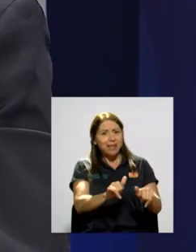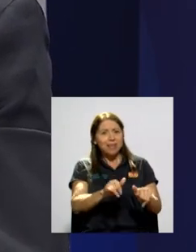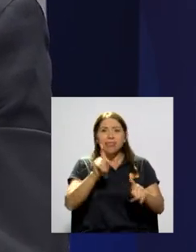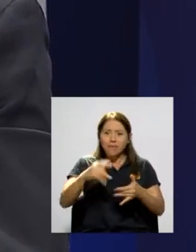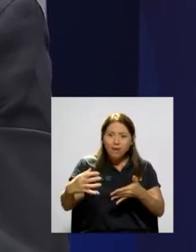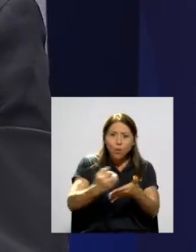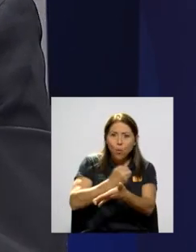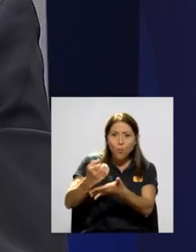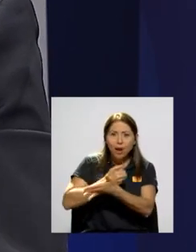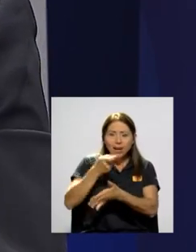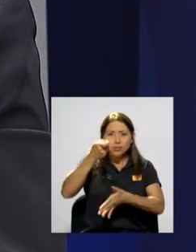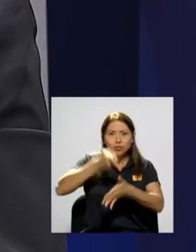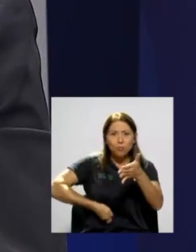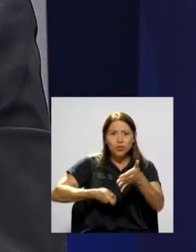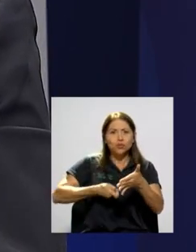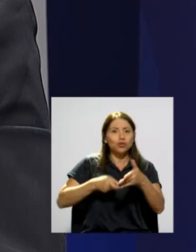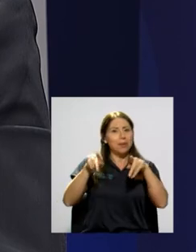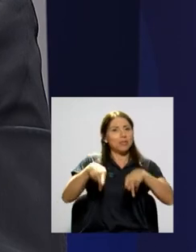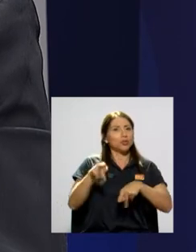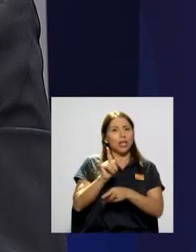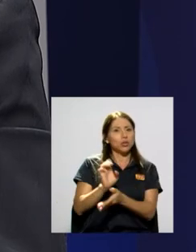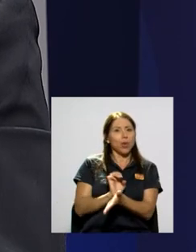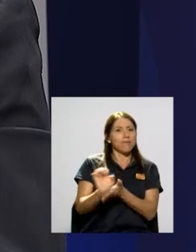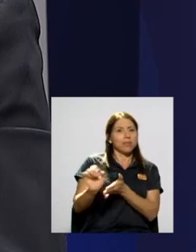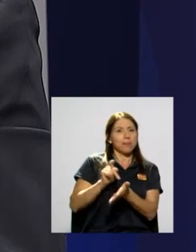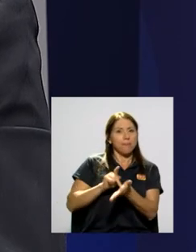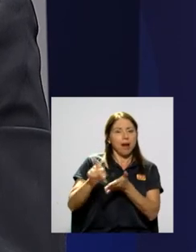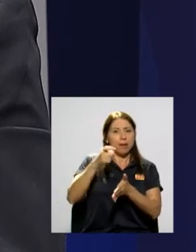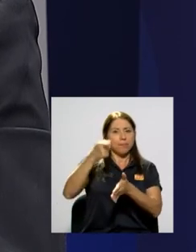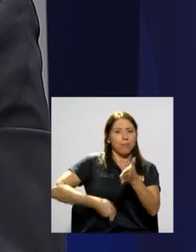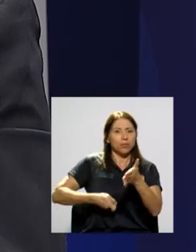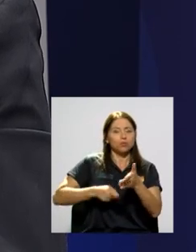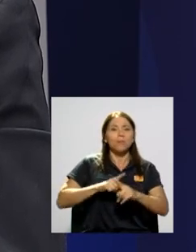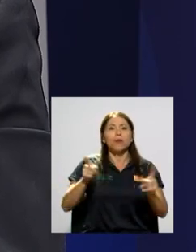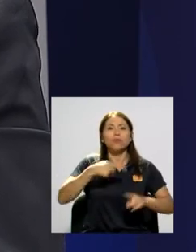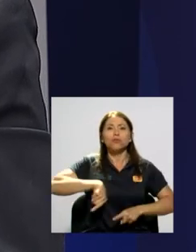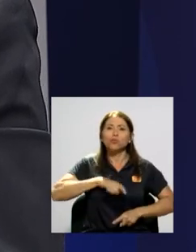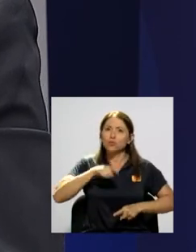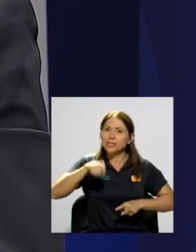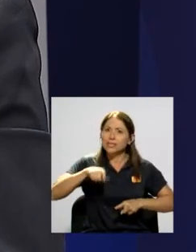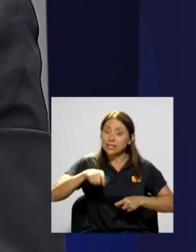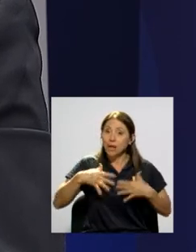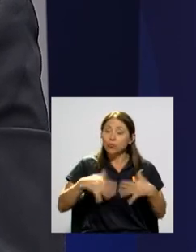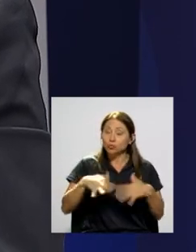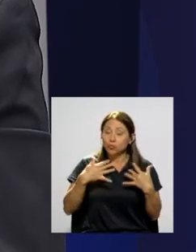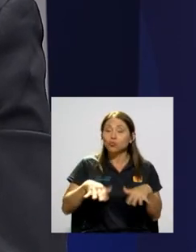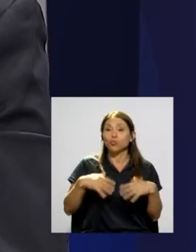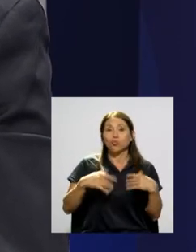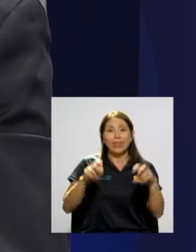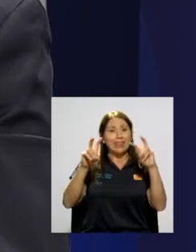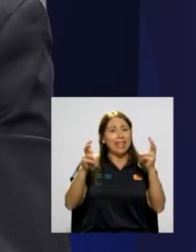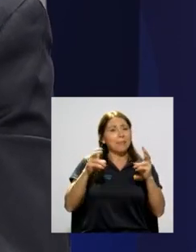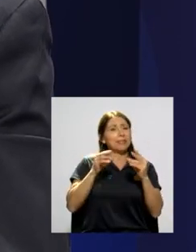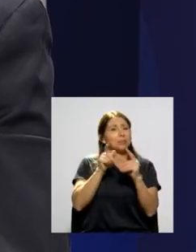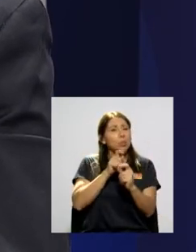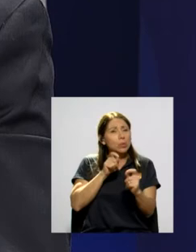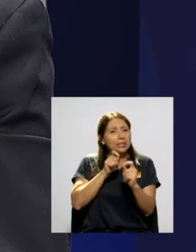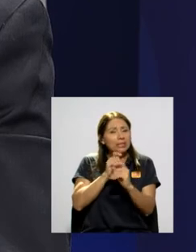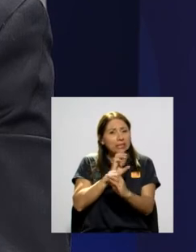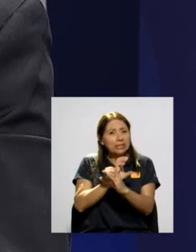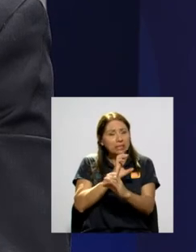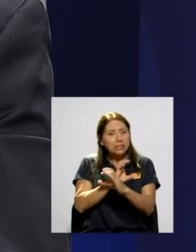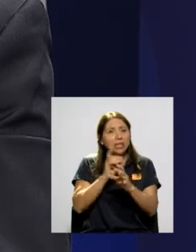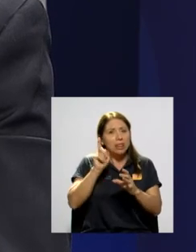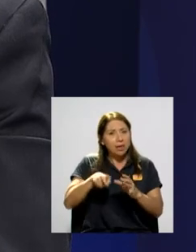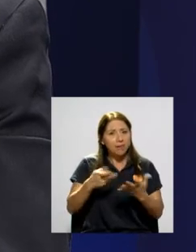no sean defraudados. Pero necesitamos tocar fibras muy sensibles, al